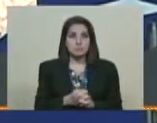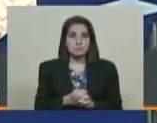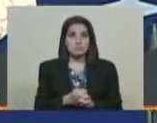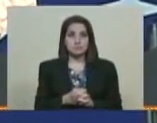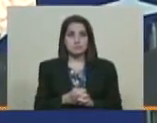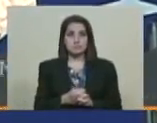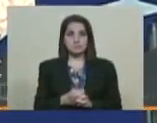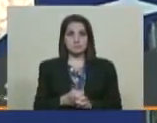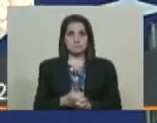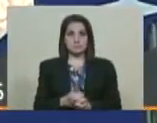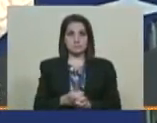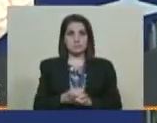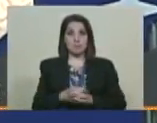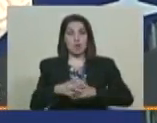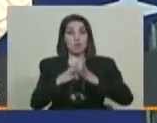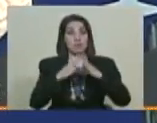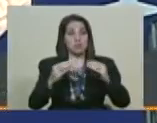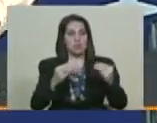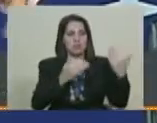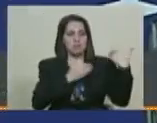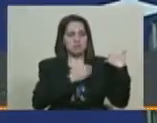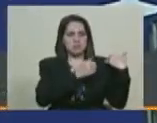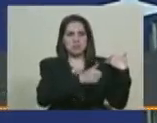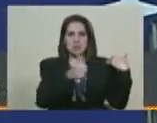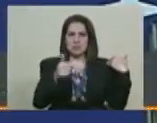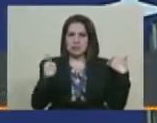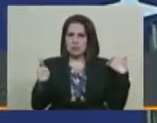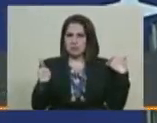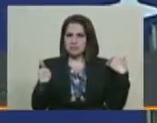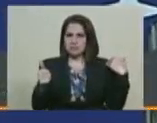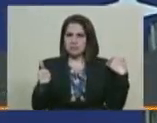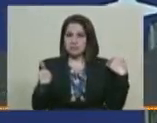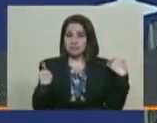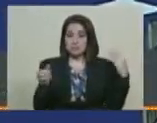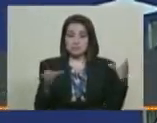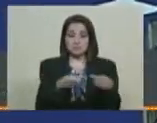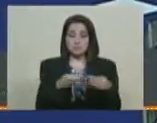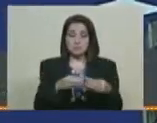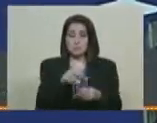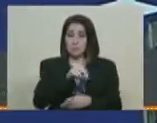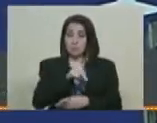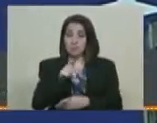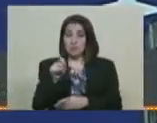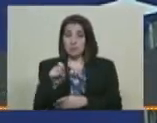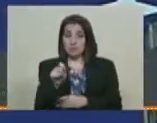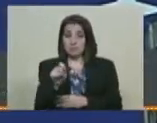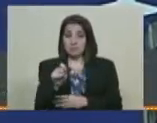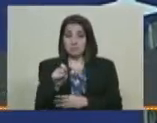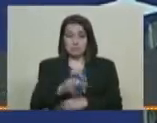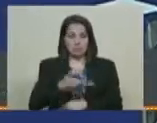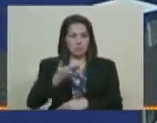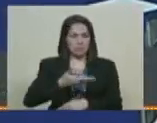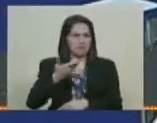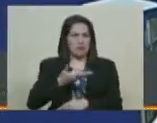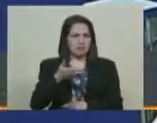Todos cumplimos un papel. El Partido Socialista Unido de Venezuela cumple un papel